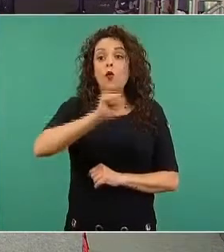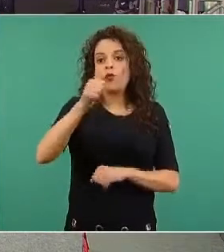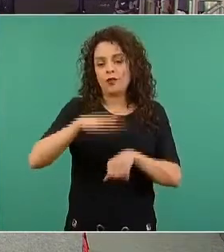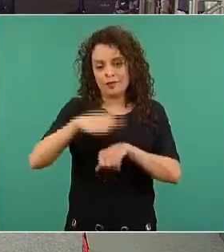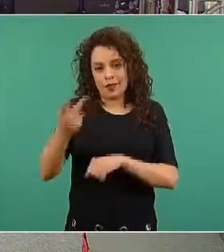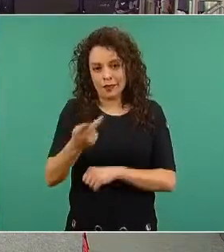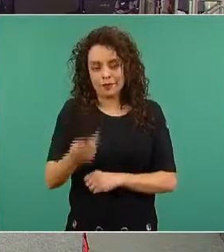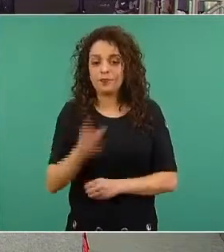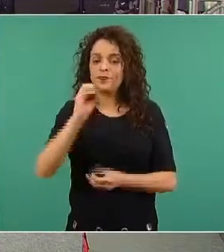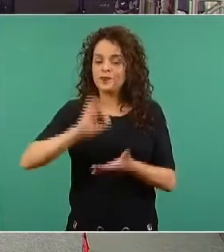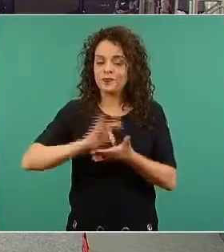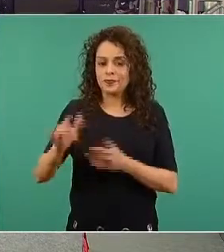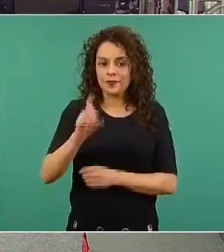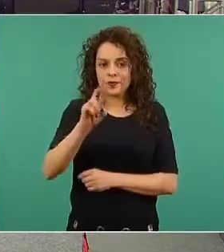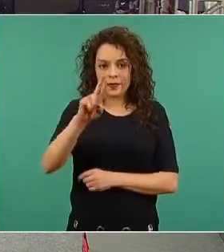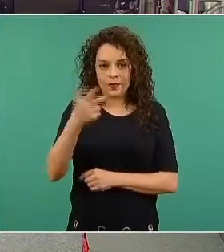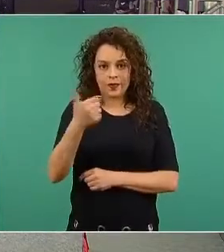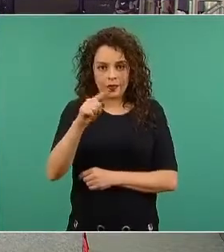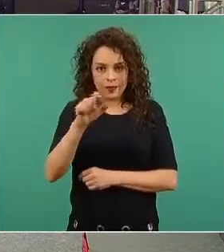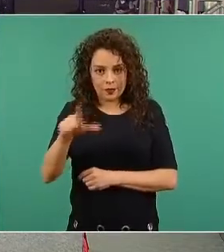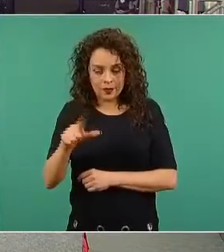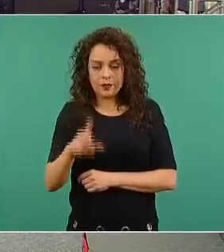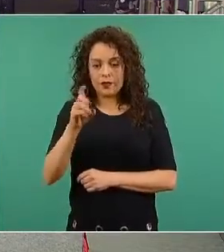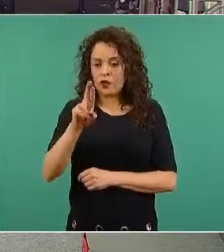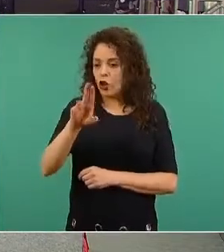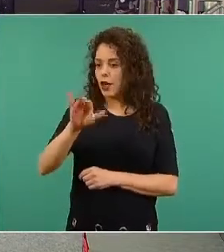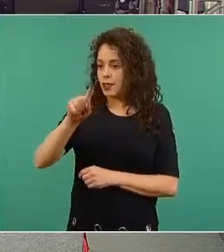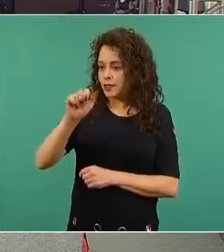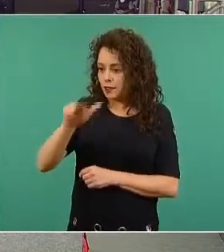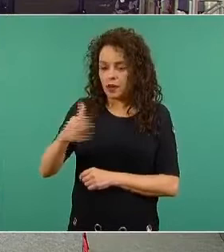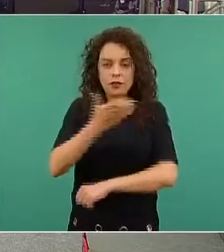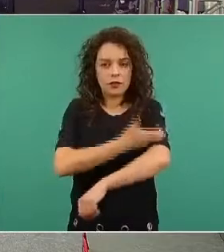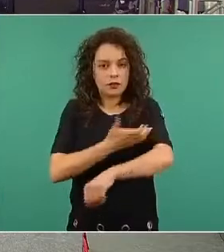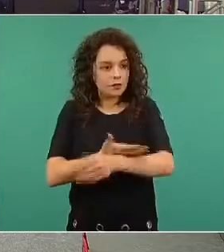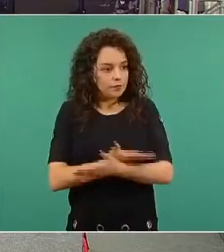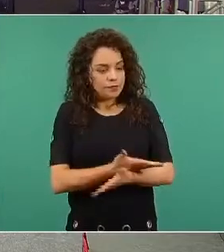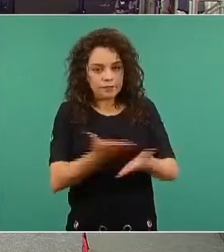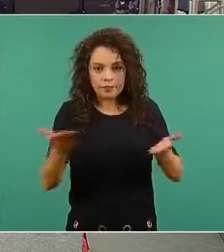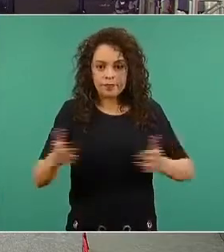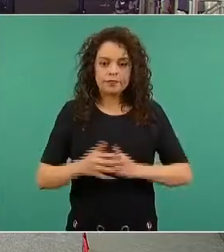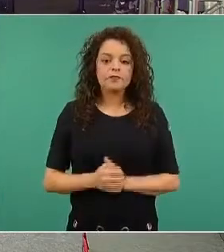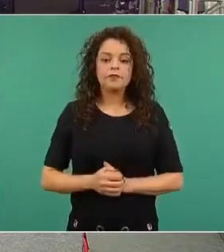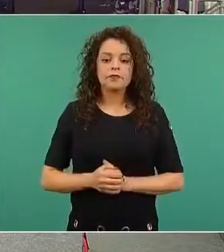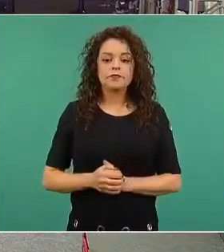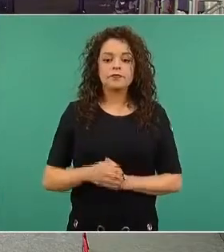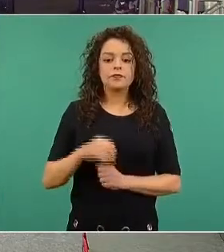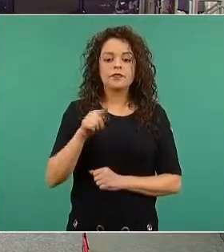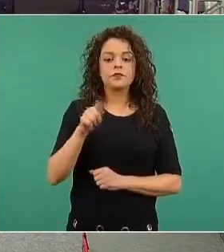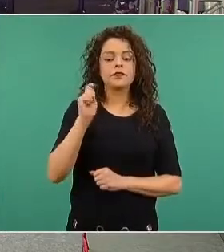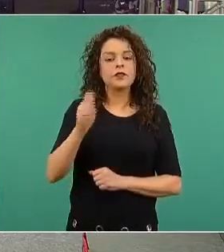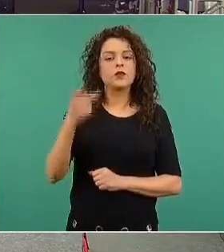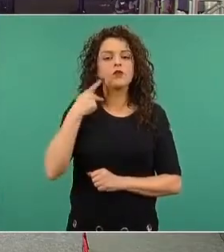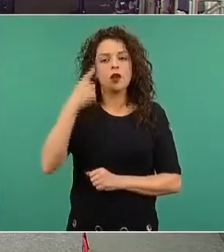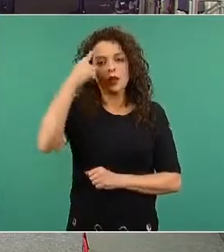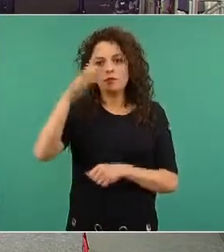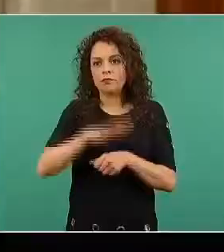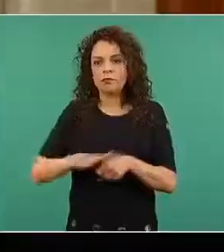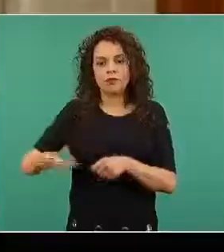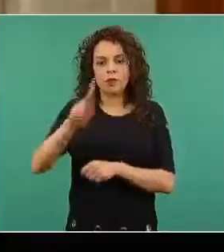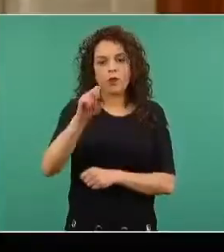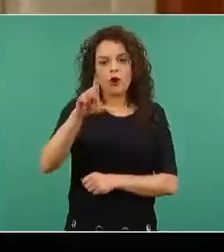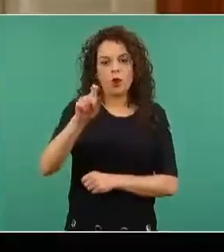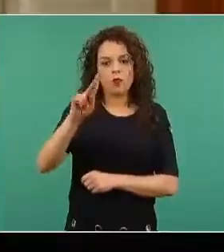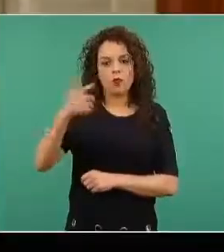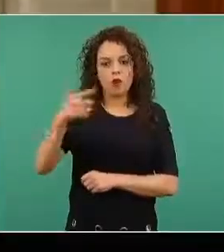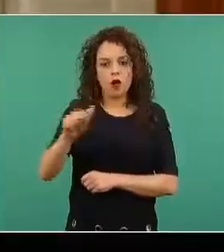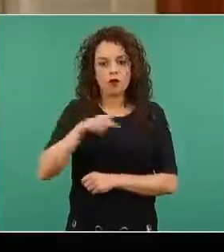Hugo López-Gatell, doctor Cristian, compañeros. Polo Puga, doctor de redes sociales, Política para la Banda, y Polo Puga, el canal